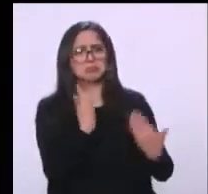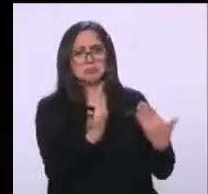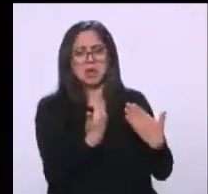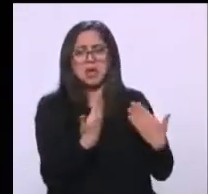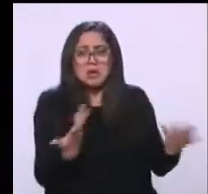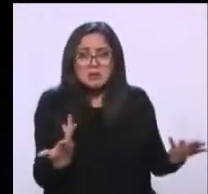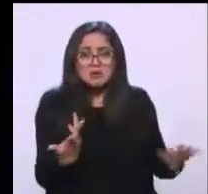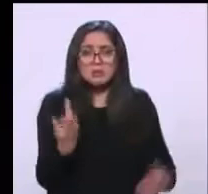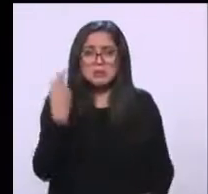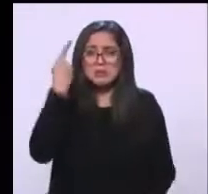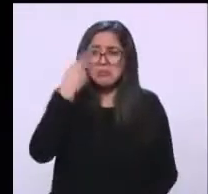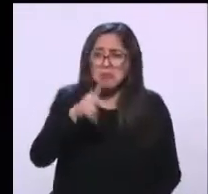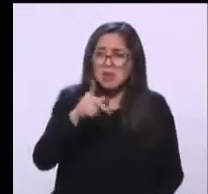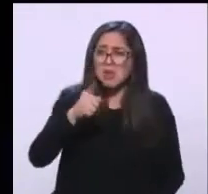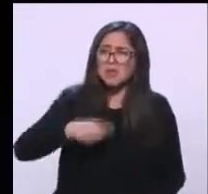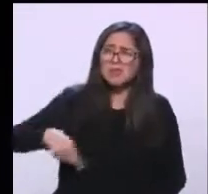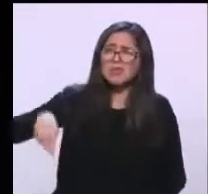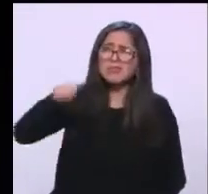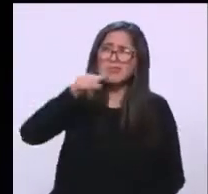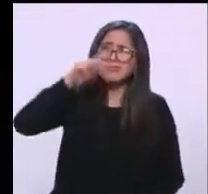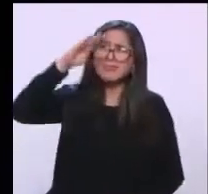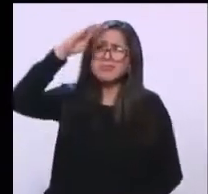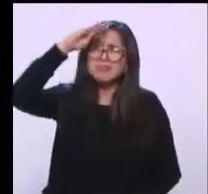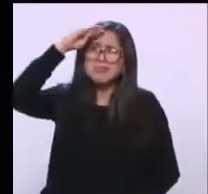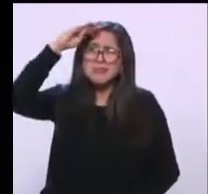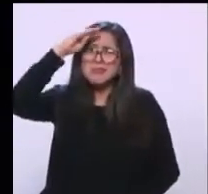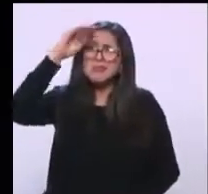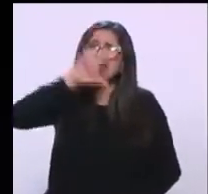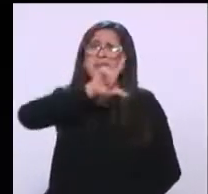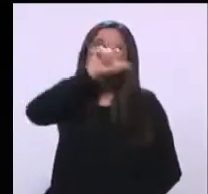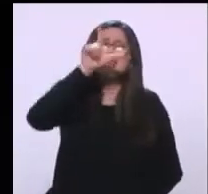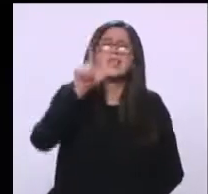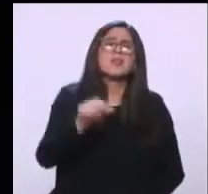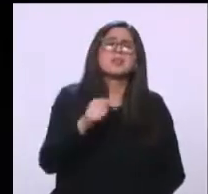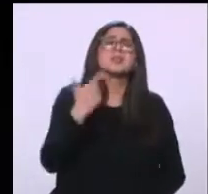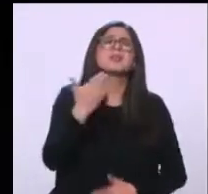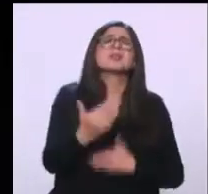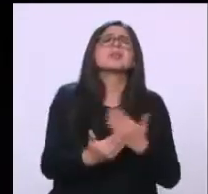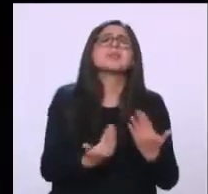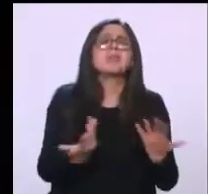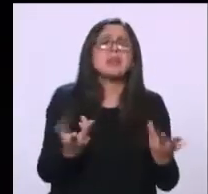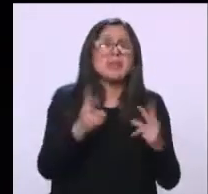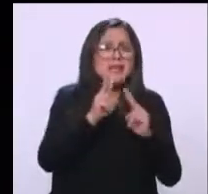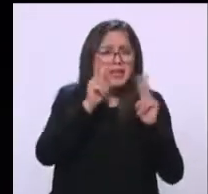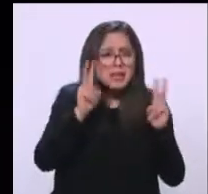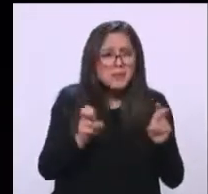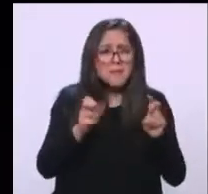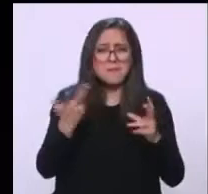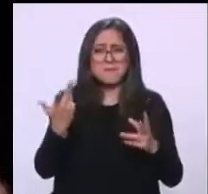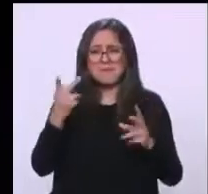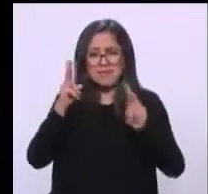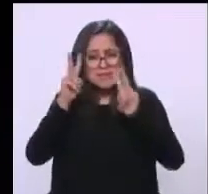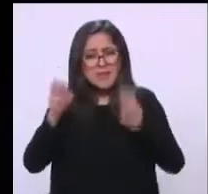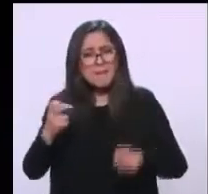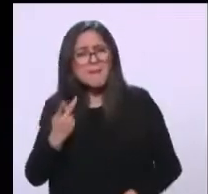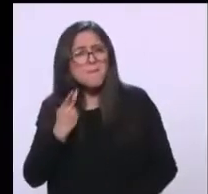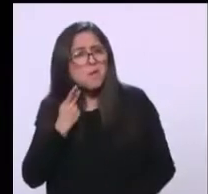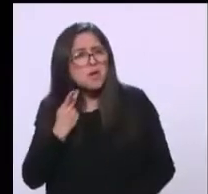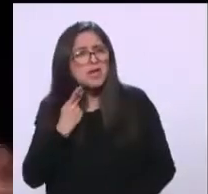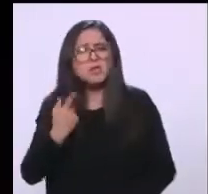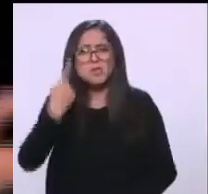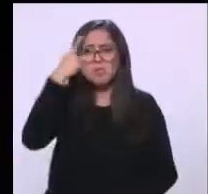ahí a no pensar en cuál es el siguiente paso como movimiento político para poder exigir qué es lo que